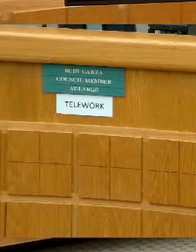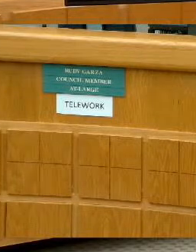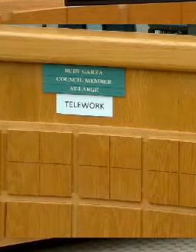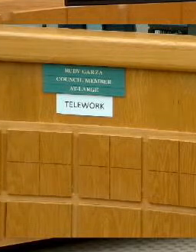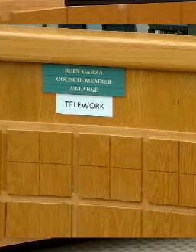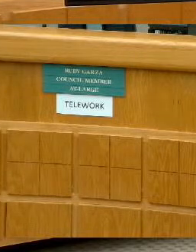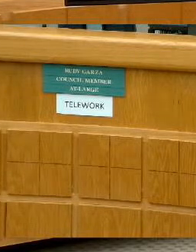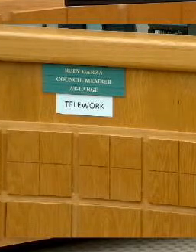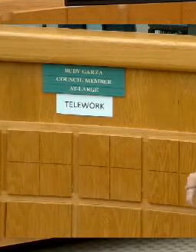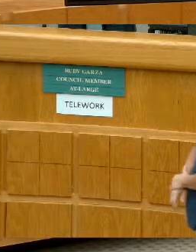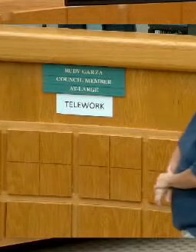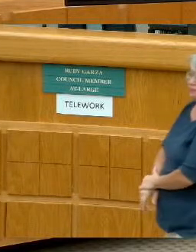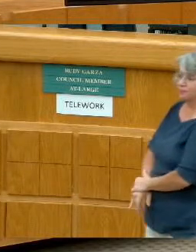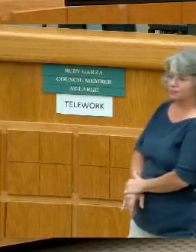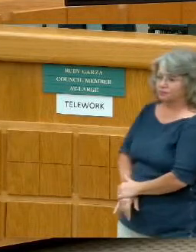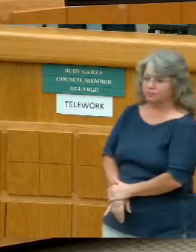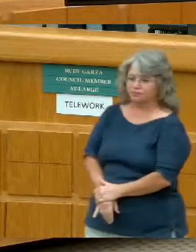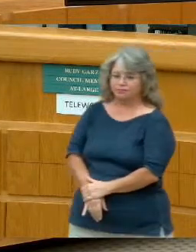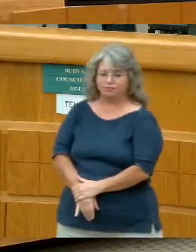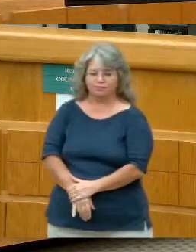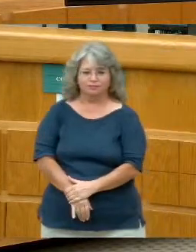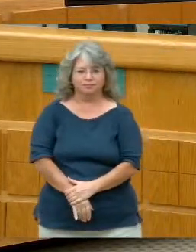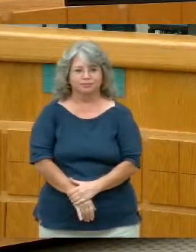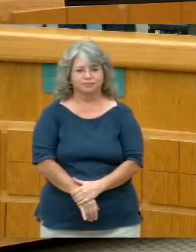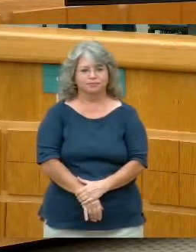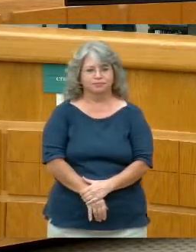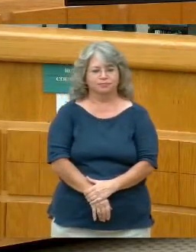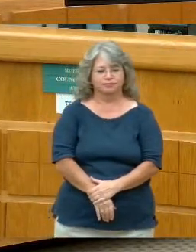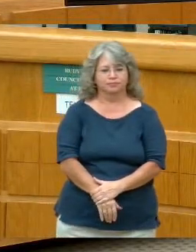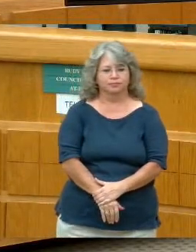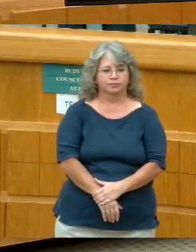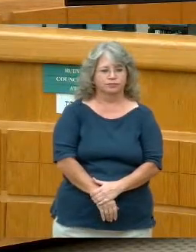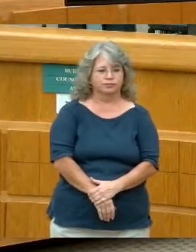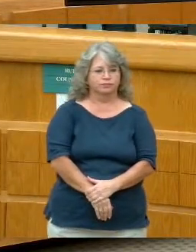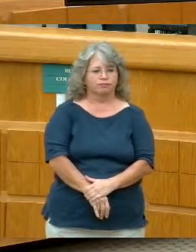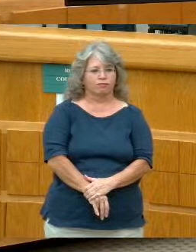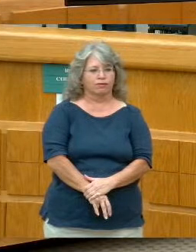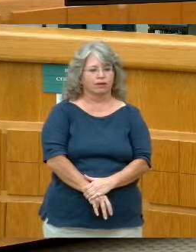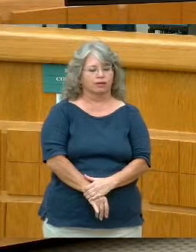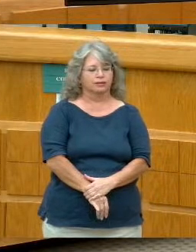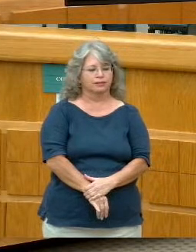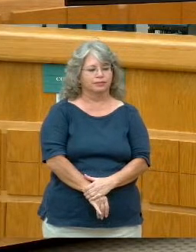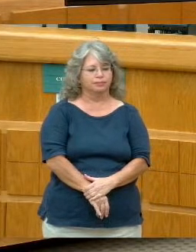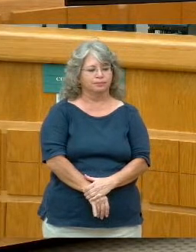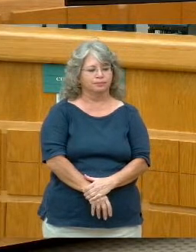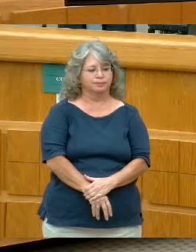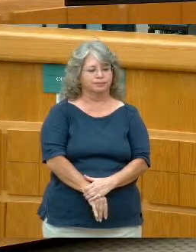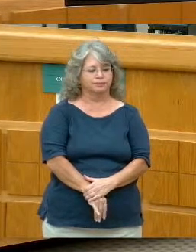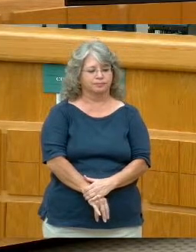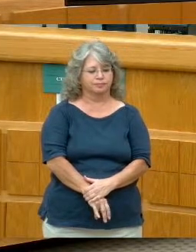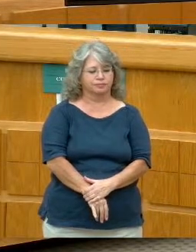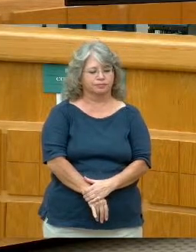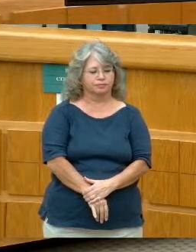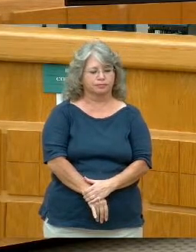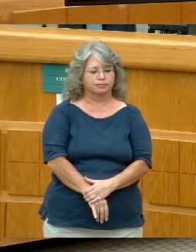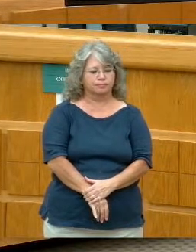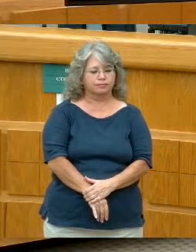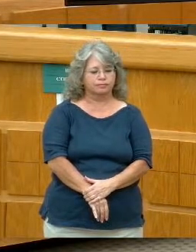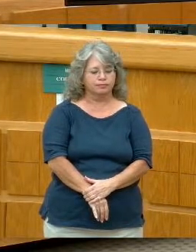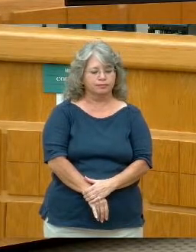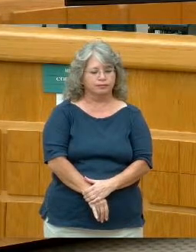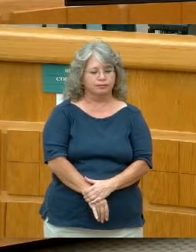otros. En los últimos 2 meses no ha habido mucho cambio hasta la semana pasada, cuando el gobernador cambió las reglas y los negocios pudieron atender